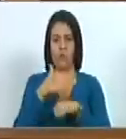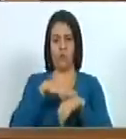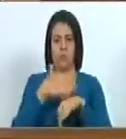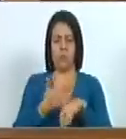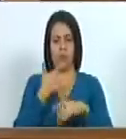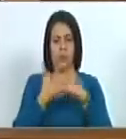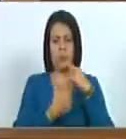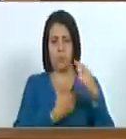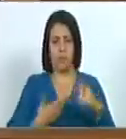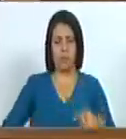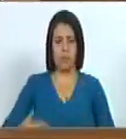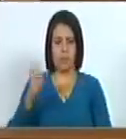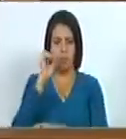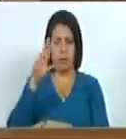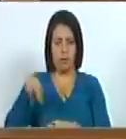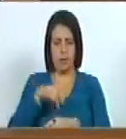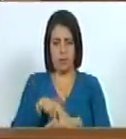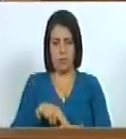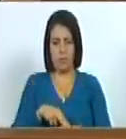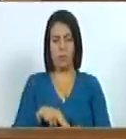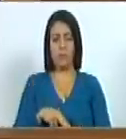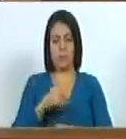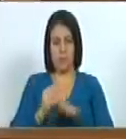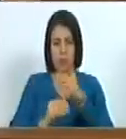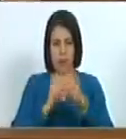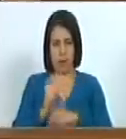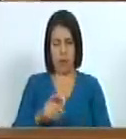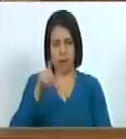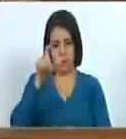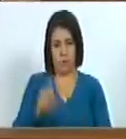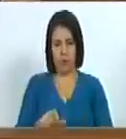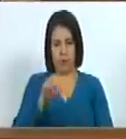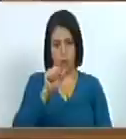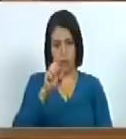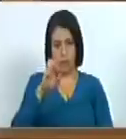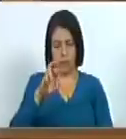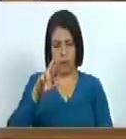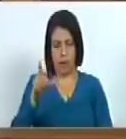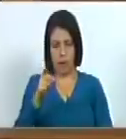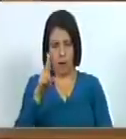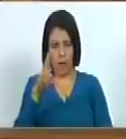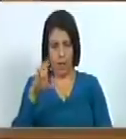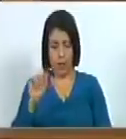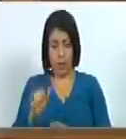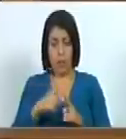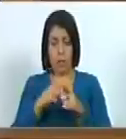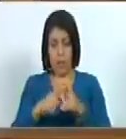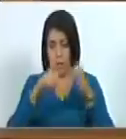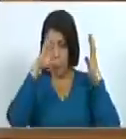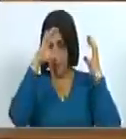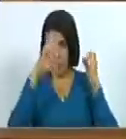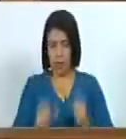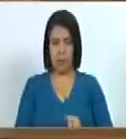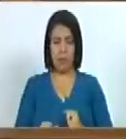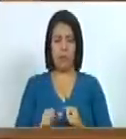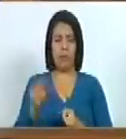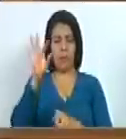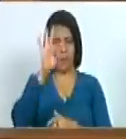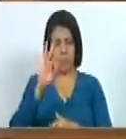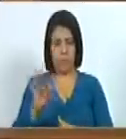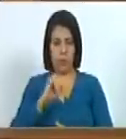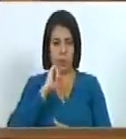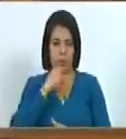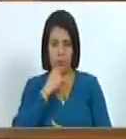Gómez, presidente de la Asamblea Nacional, suscrita por el ciudadano Sergei Melik Bagdasarov, embajador de la Federación